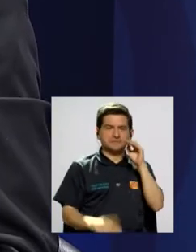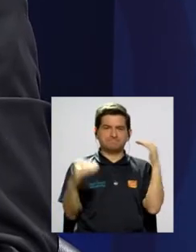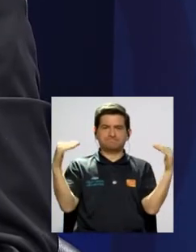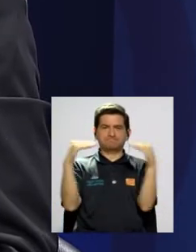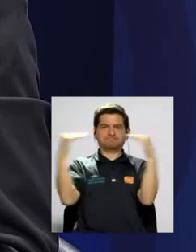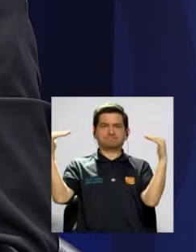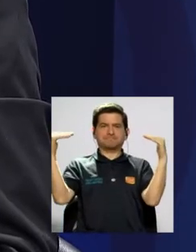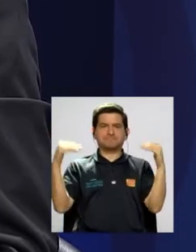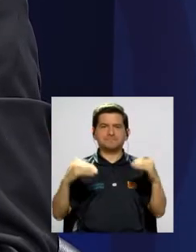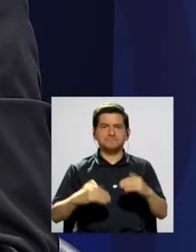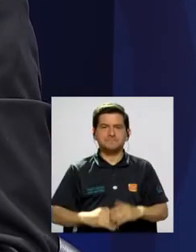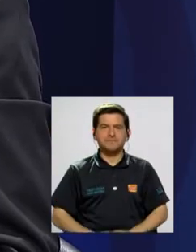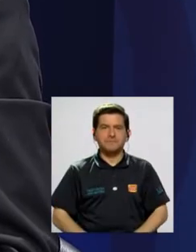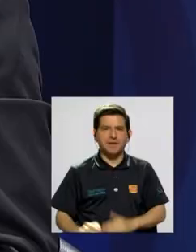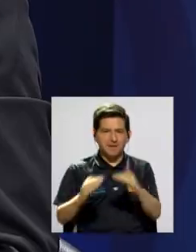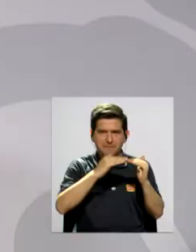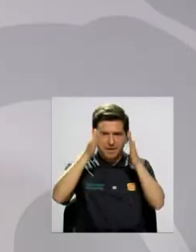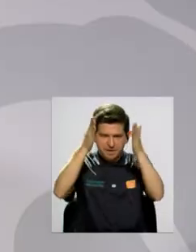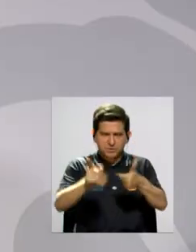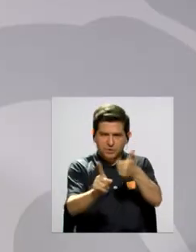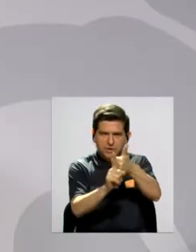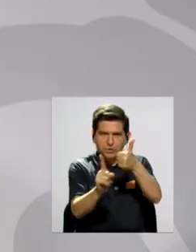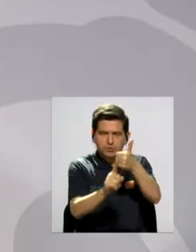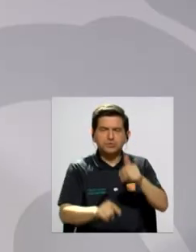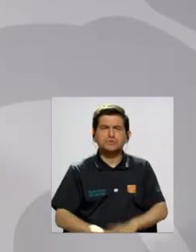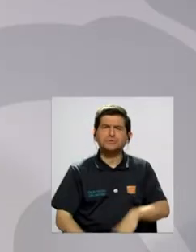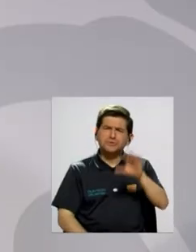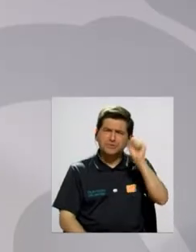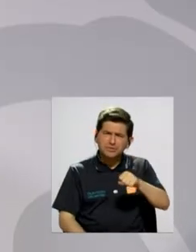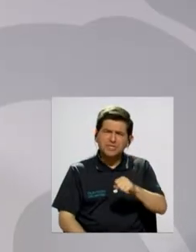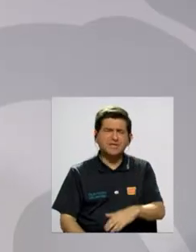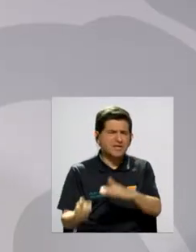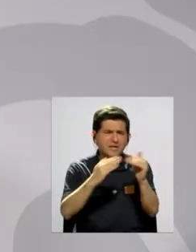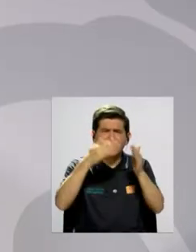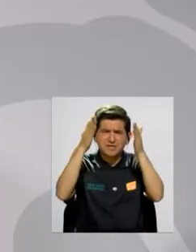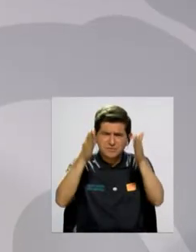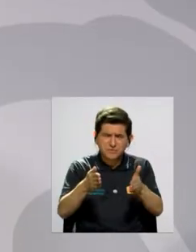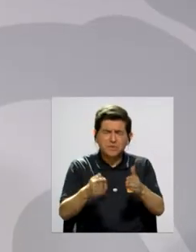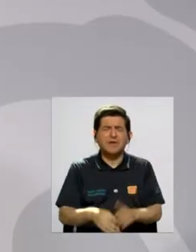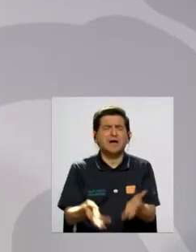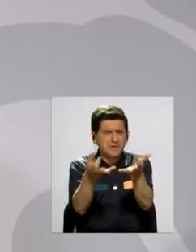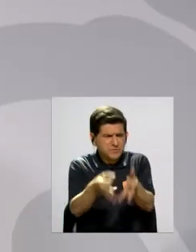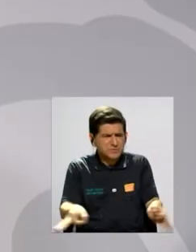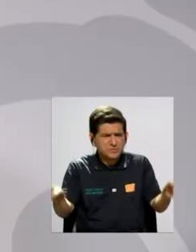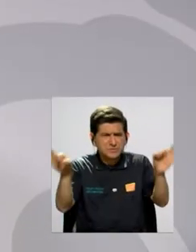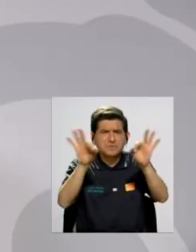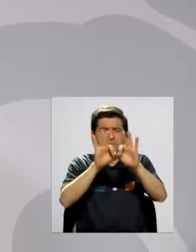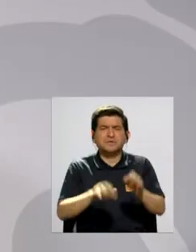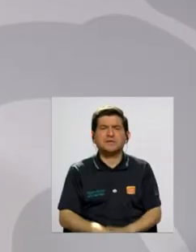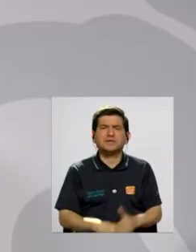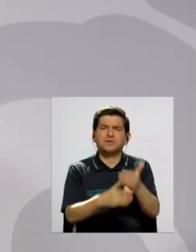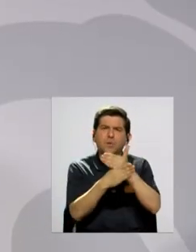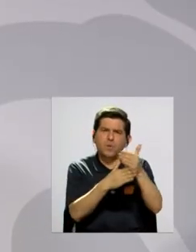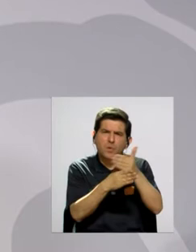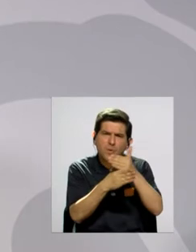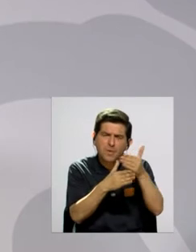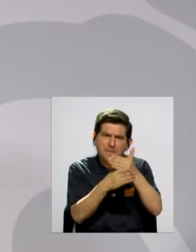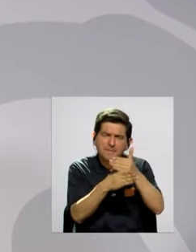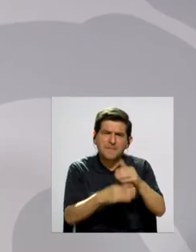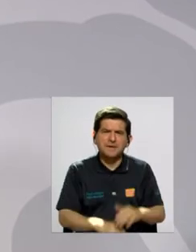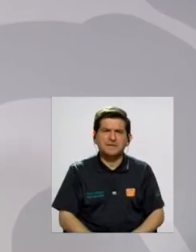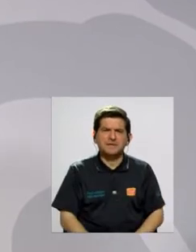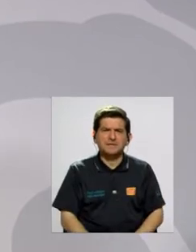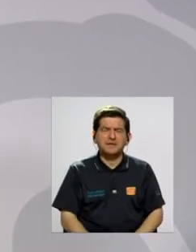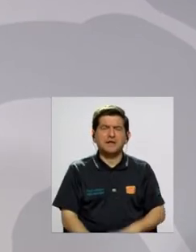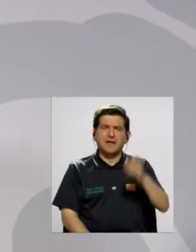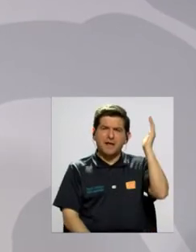mirada de ciudadanía. Sí, sí, una mirada de esa ciudadanía que creo que es fundamental. Vamos a compartir